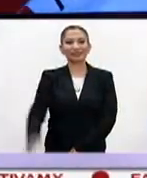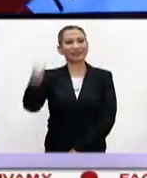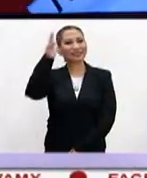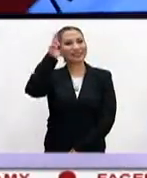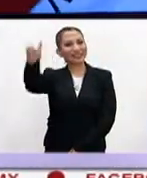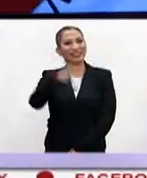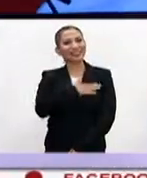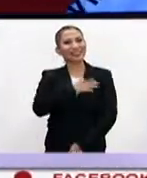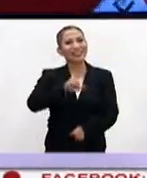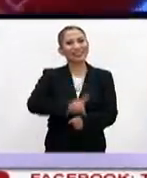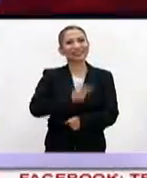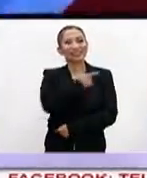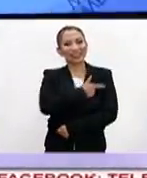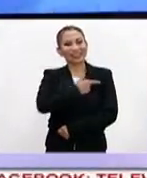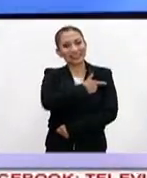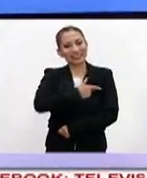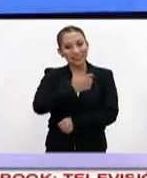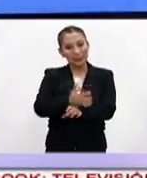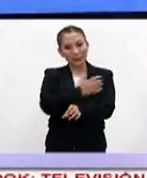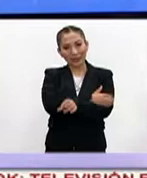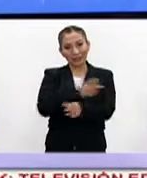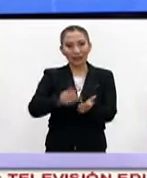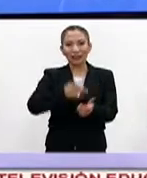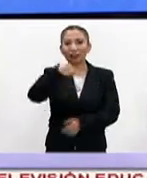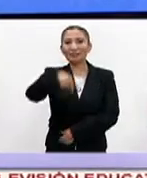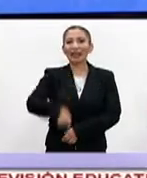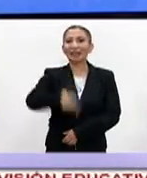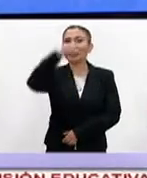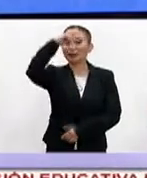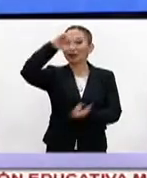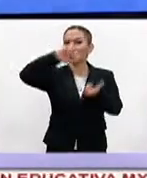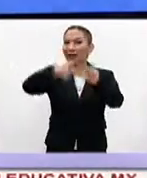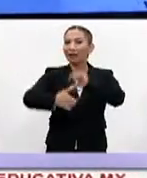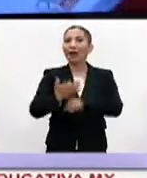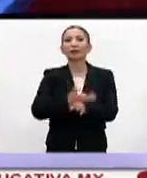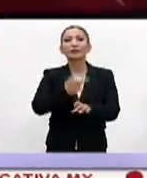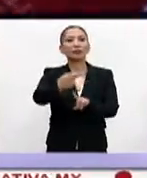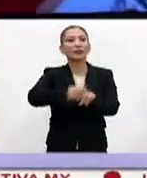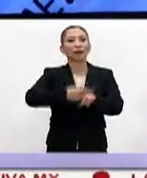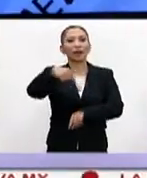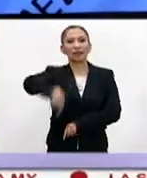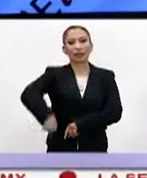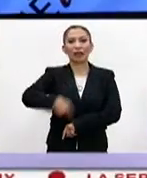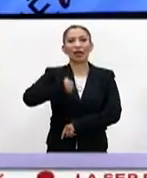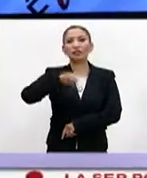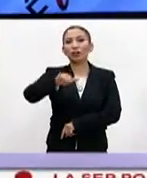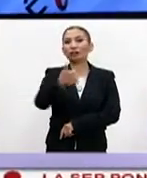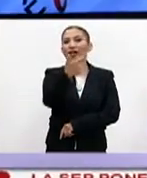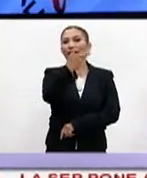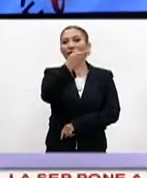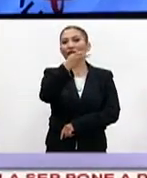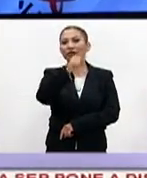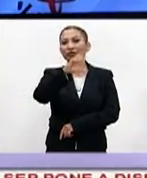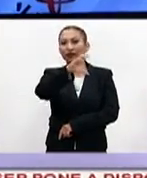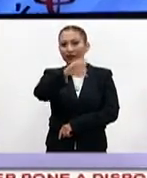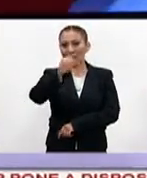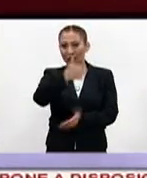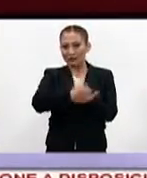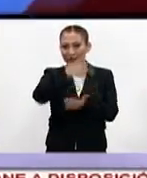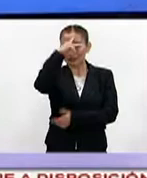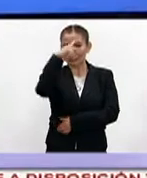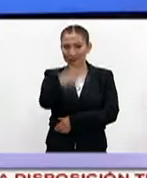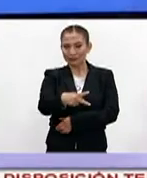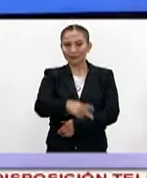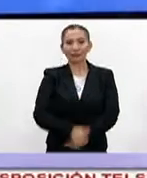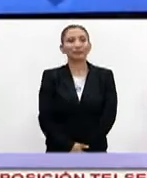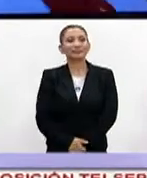Hola, ¿qué tal? Muy buenos días. Qué gusto que nos acompañen en una edición más de México al Día. En este momento la temperatura 11 grados centígrados en la capital